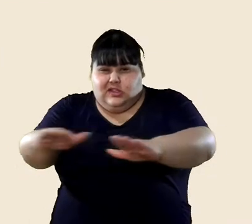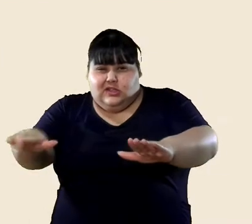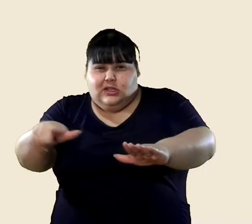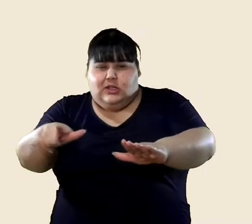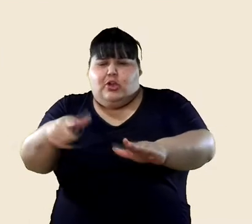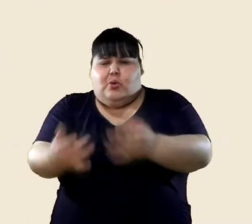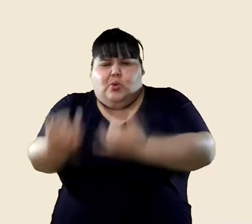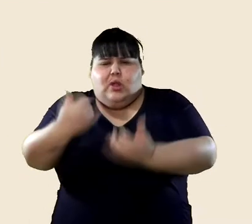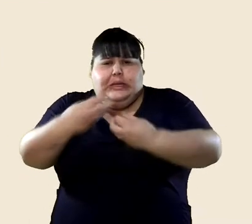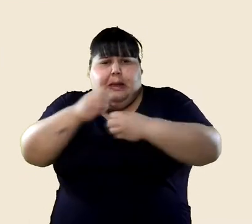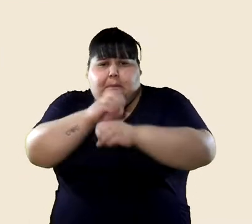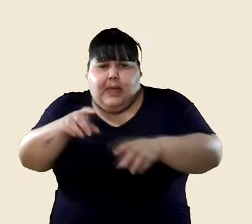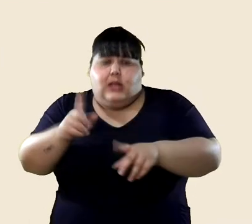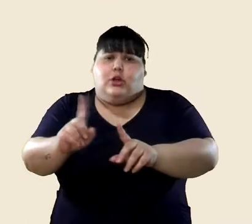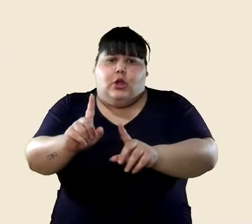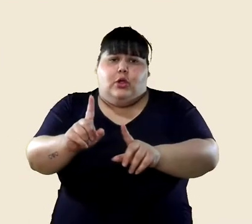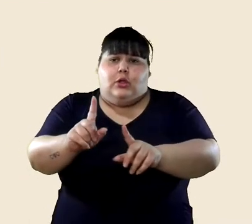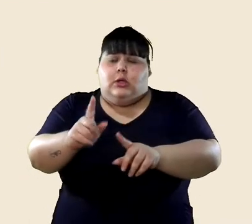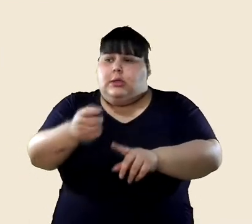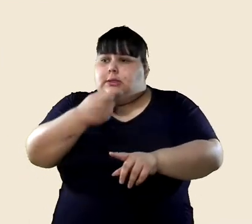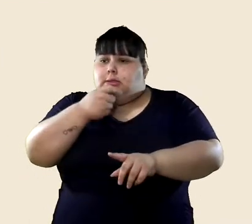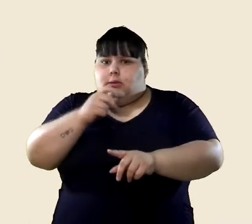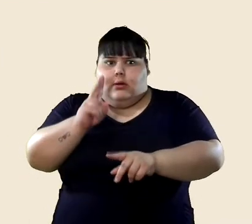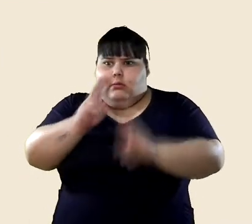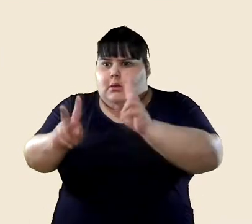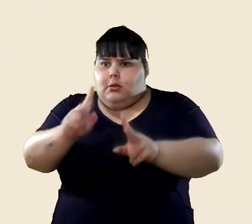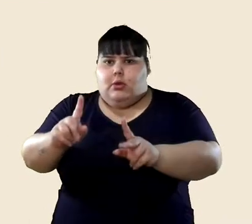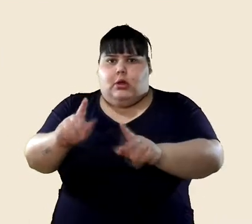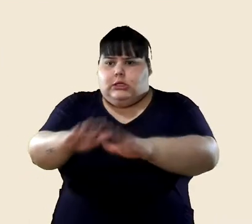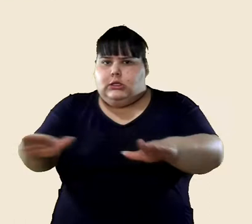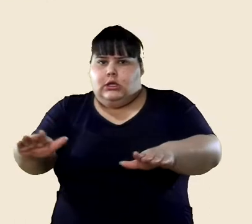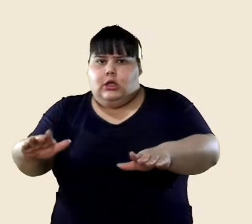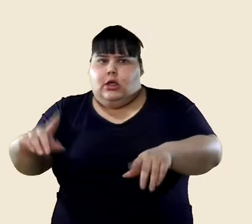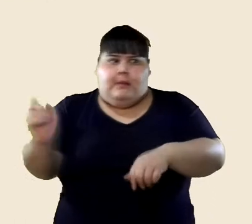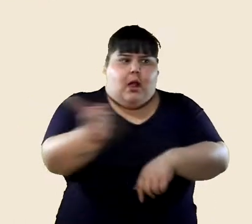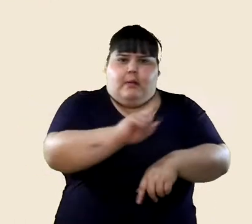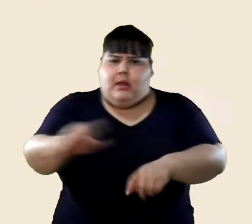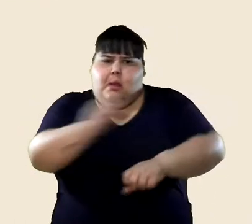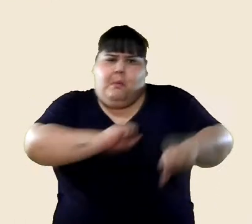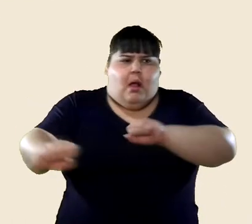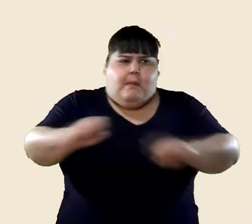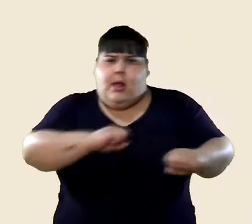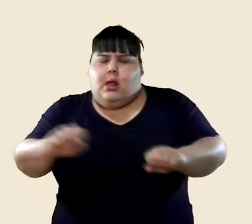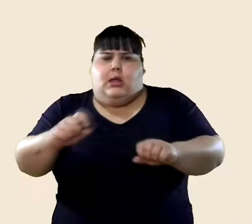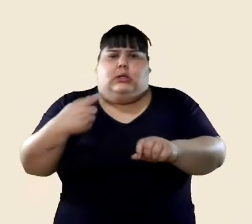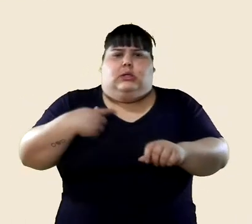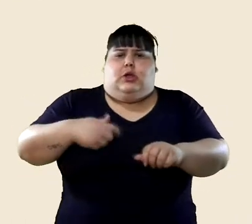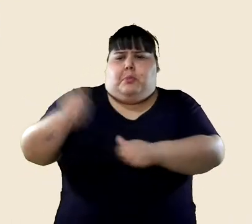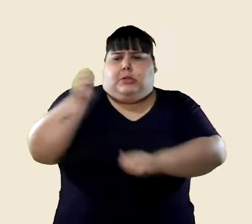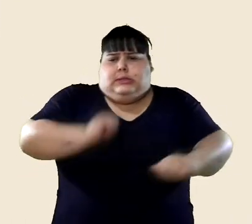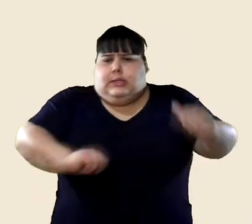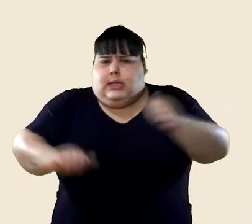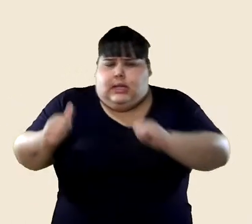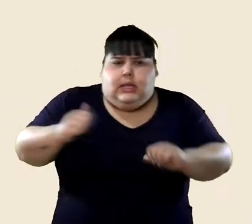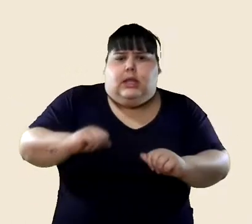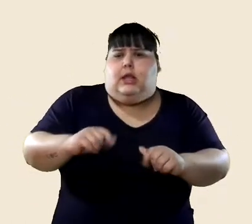escuchar cuando un niño se mueve por toda la casa y no puede parar de moverse y subir y bajar y golpearse y lastimarse